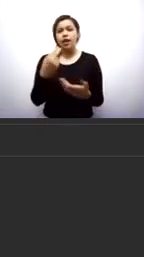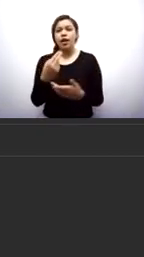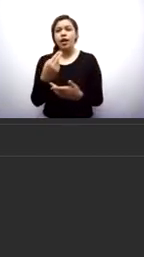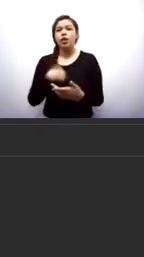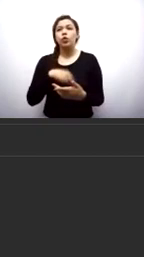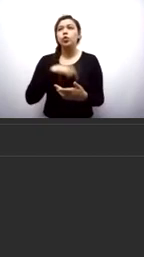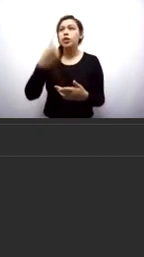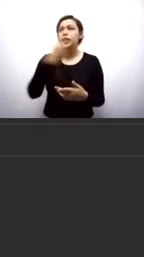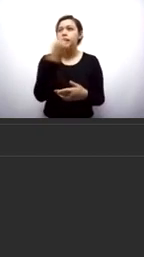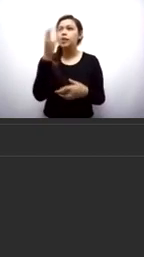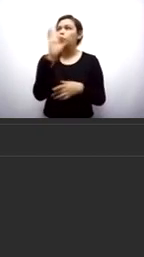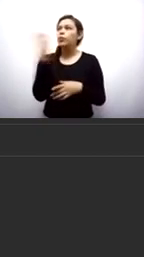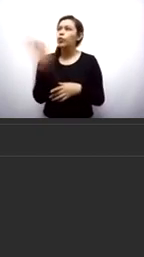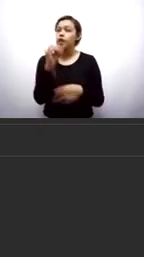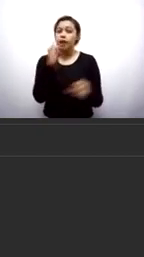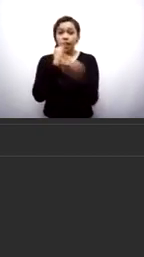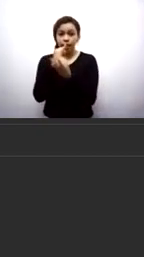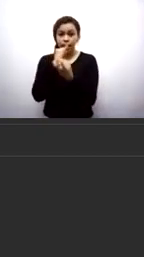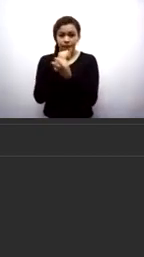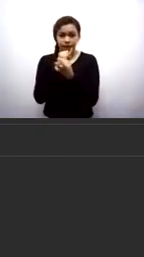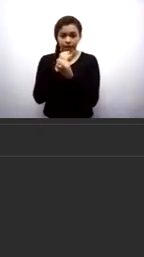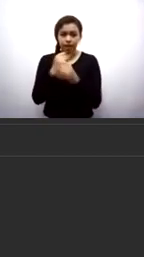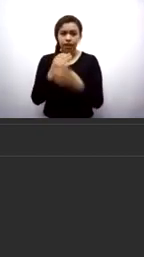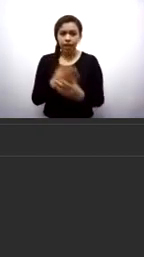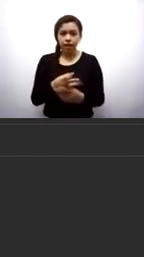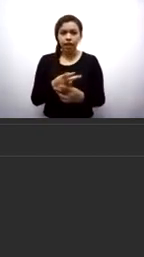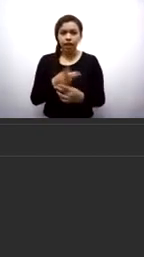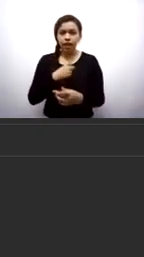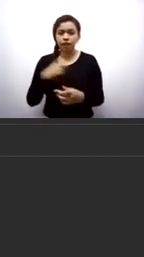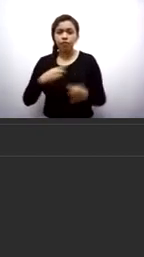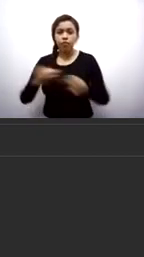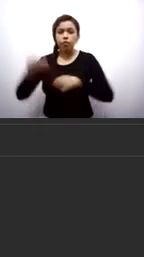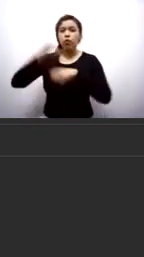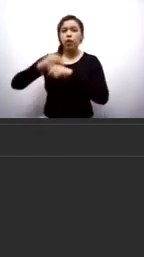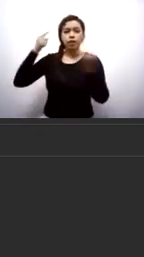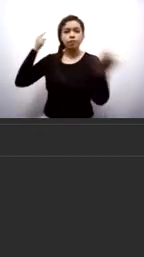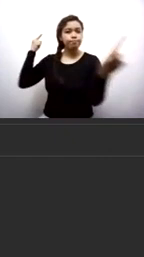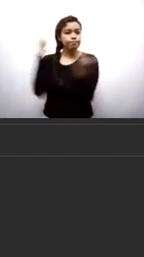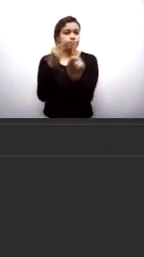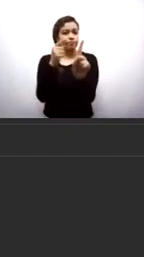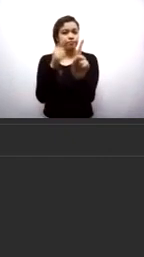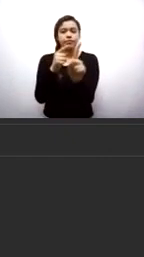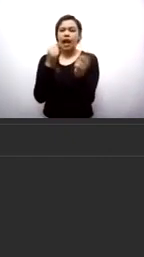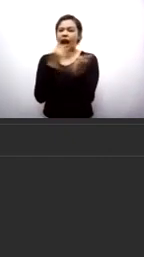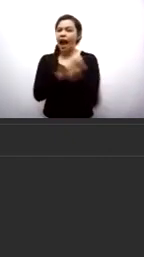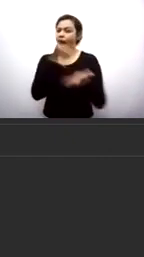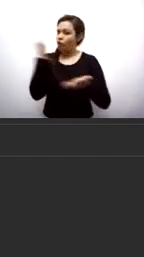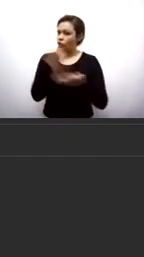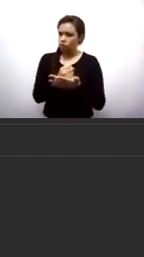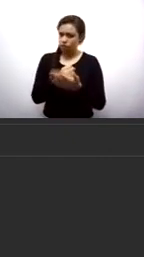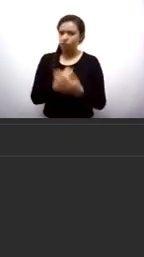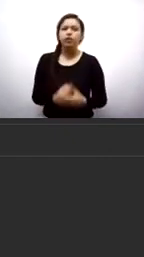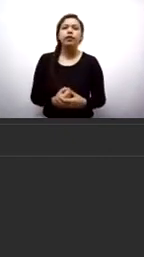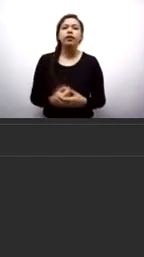100% online, tenemos que agregar un destinatario forzosamente, ¿vale? Entonces yo voy a agregar